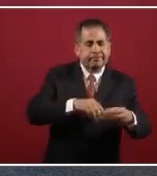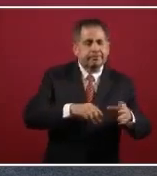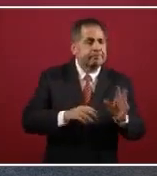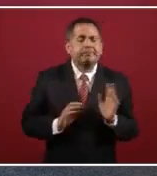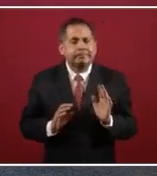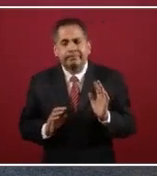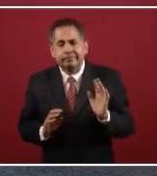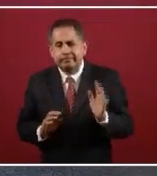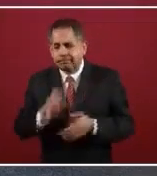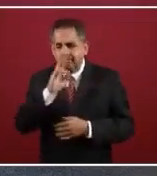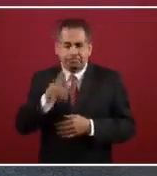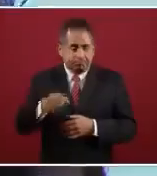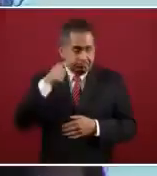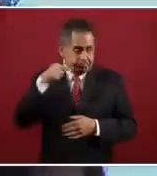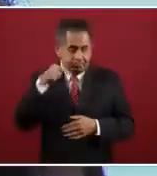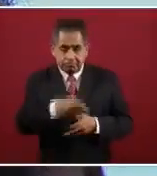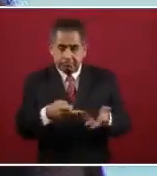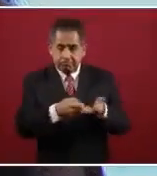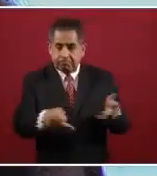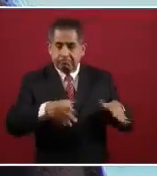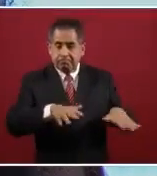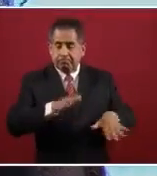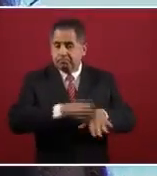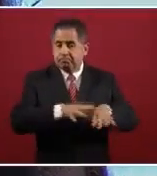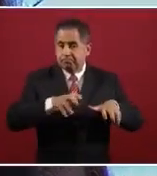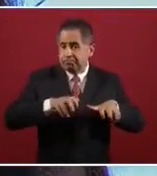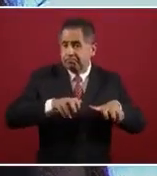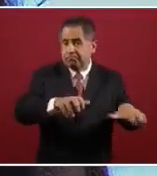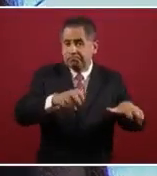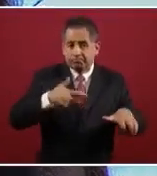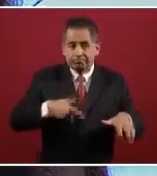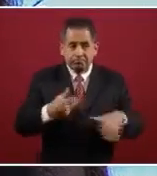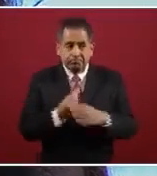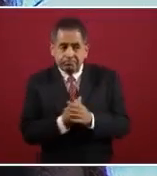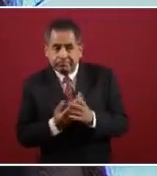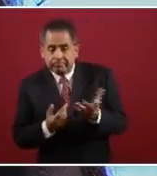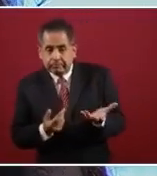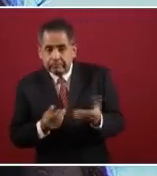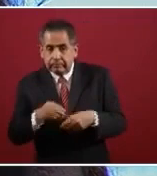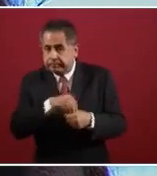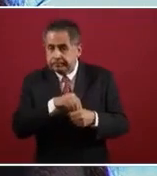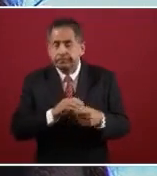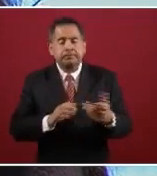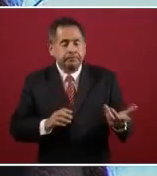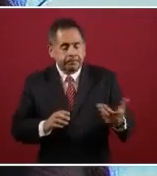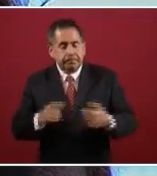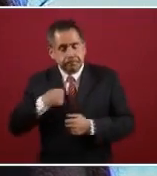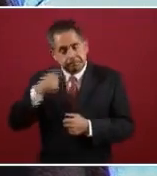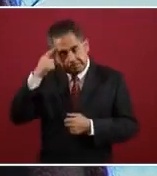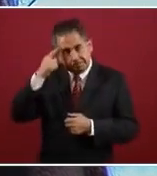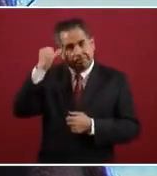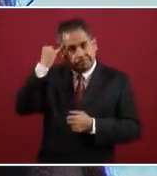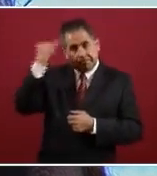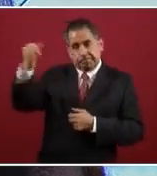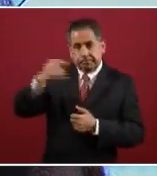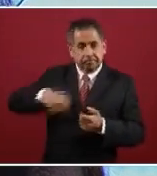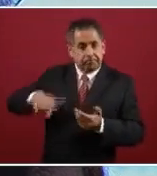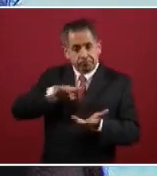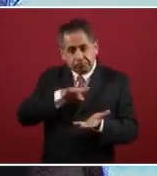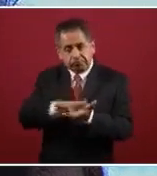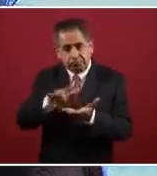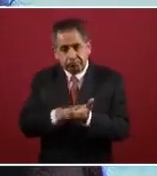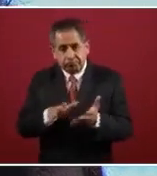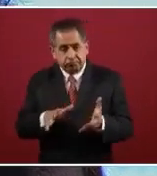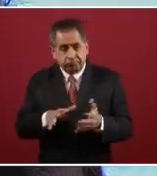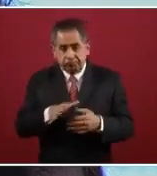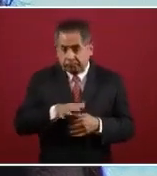la parte ambiental, hay más población. Y en este sentido, lo que nosotros estamos impulsando es que en